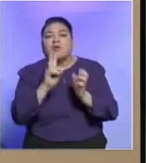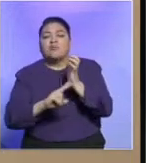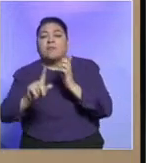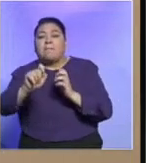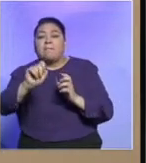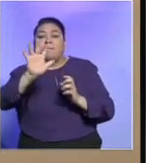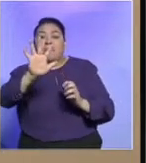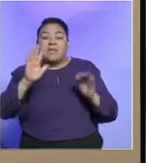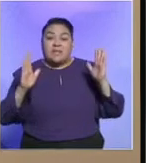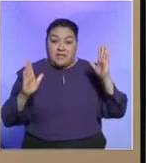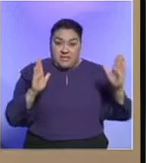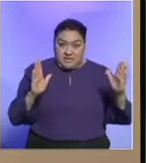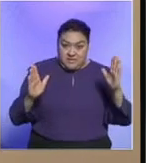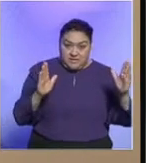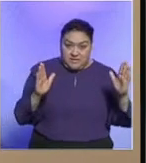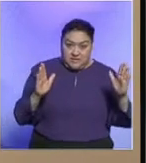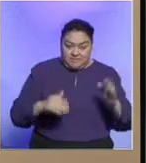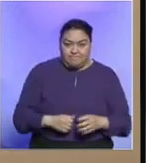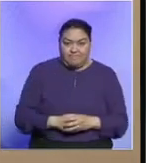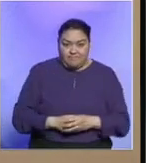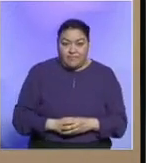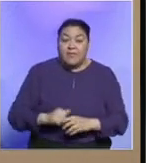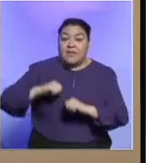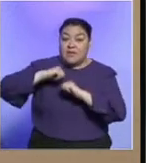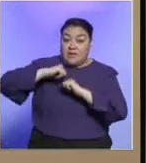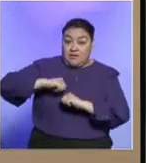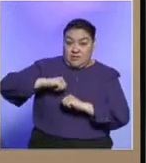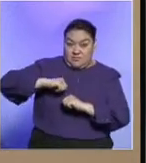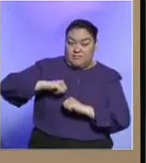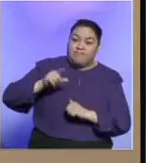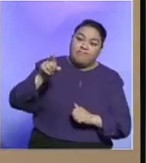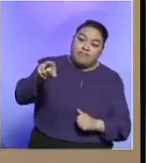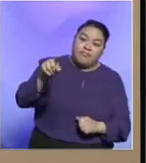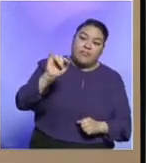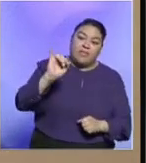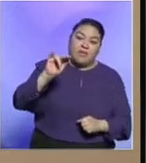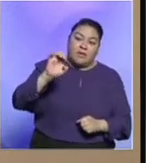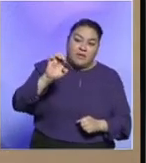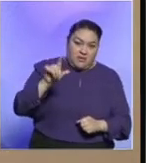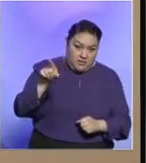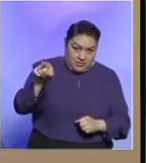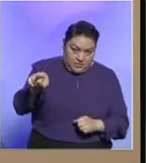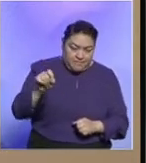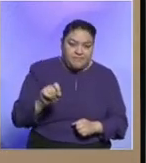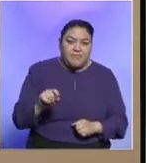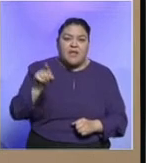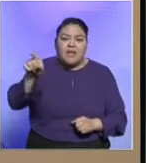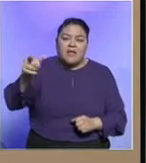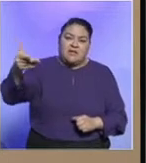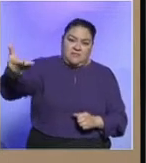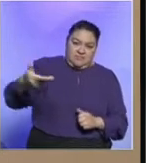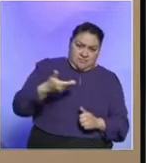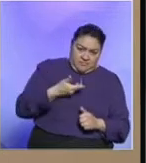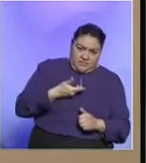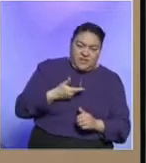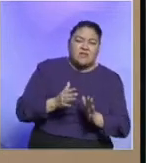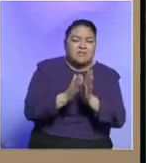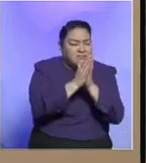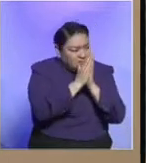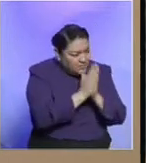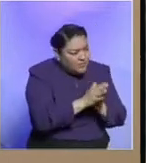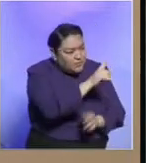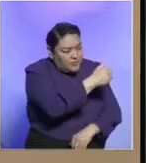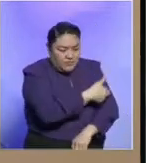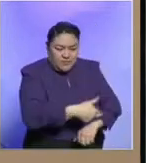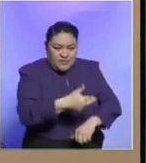2024-2025. La autoridad administrativa electoral no solicita que dictemos